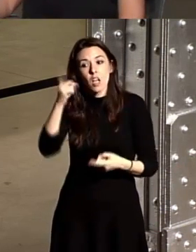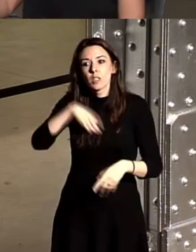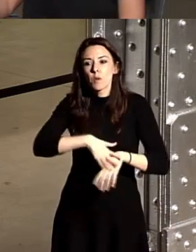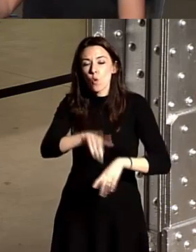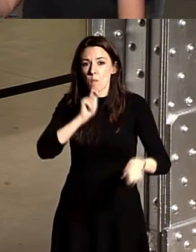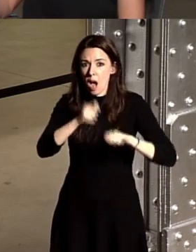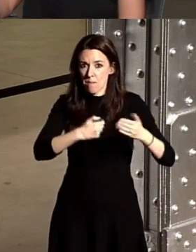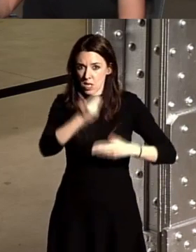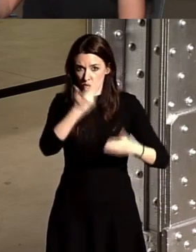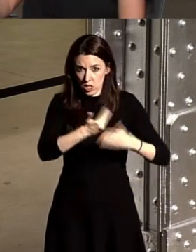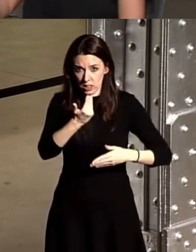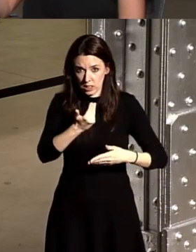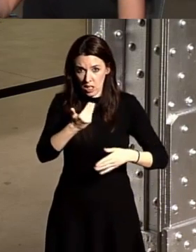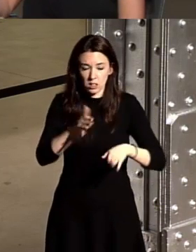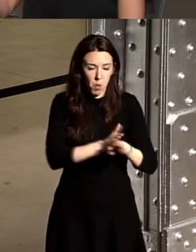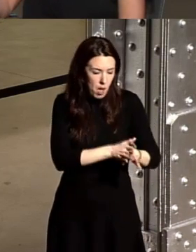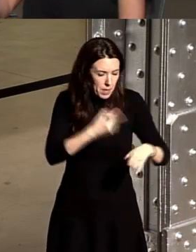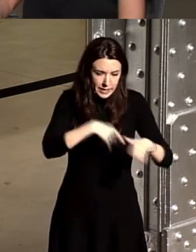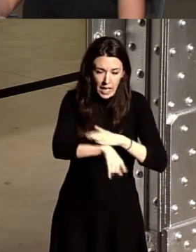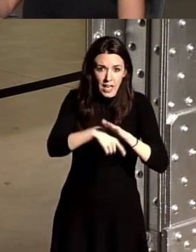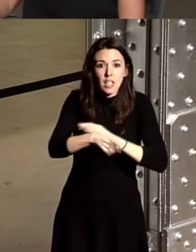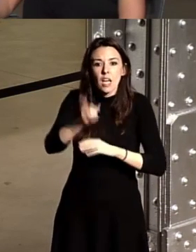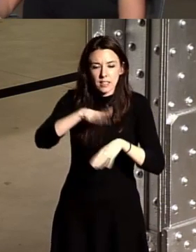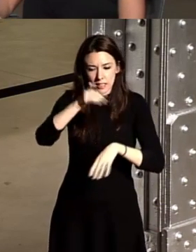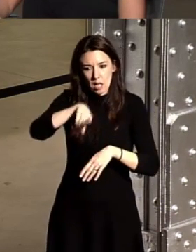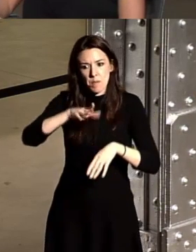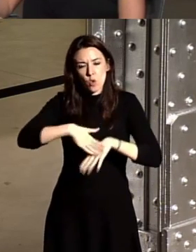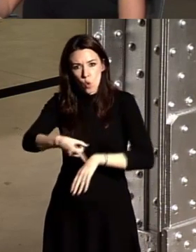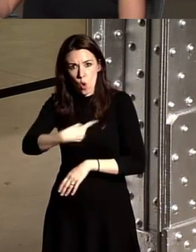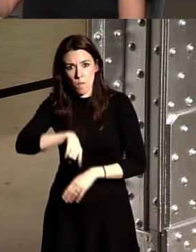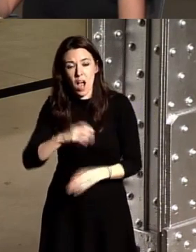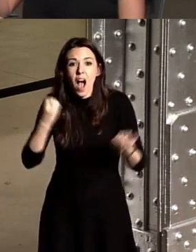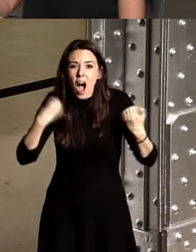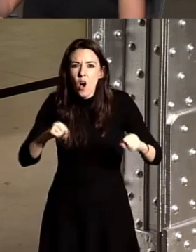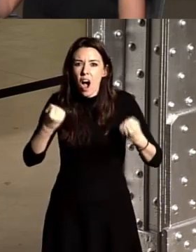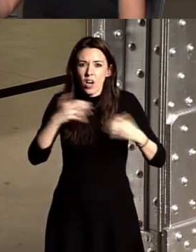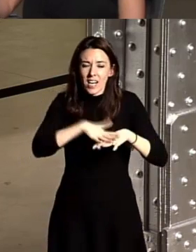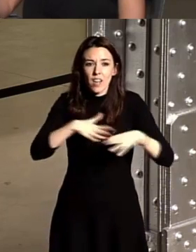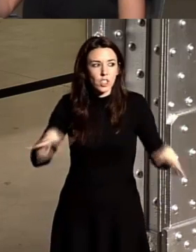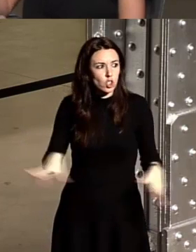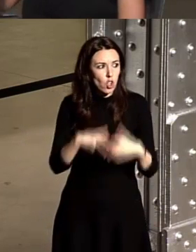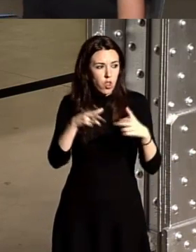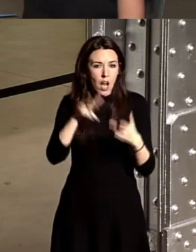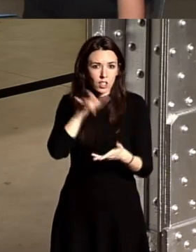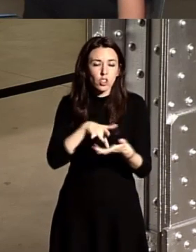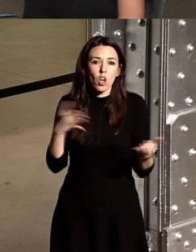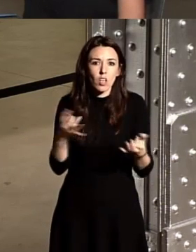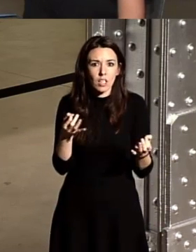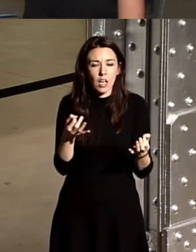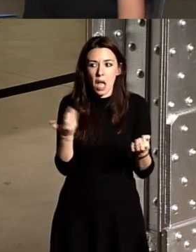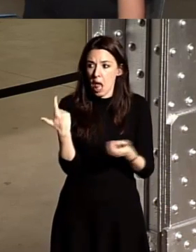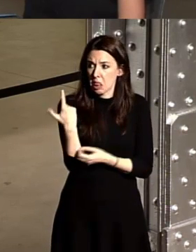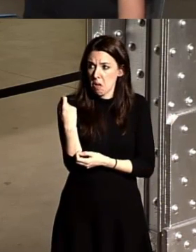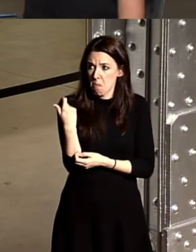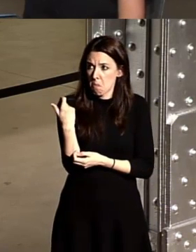periodistas, aparte de los gerentes y tal, pero también es culpa nuestra. Incluso ahora con las redes sociales sucede. Hubo hace no